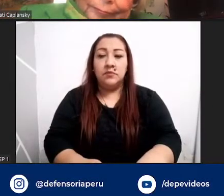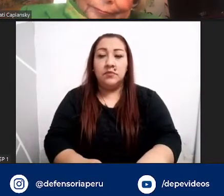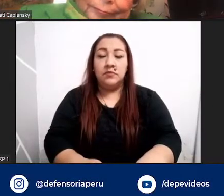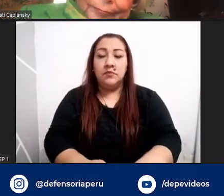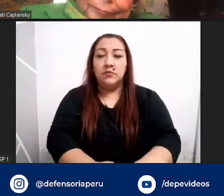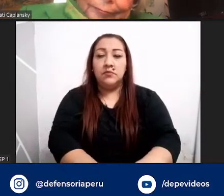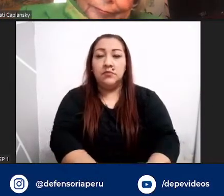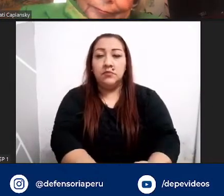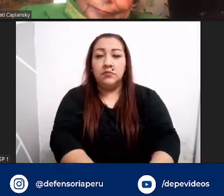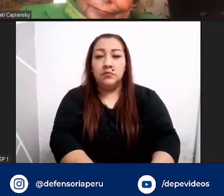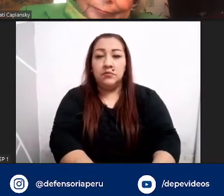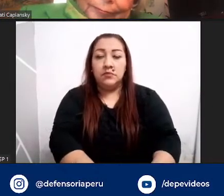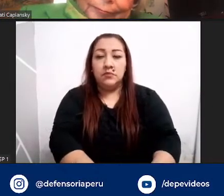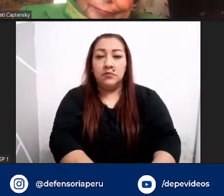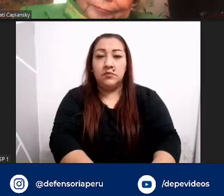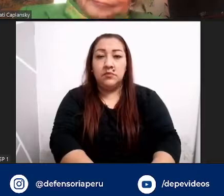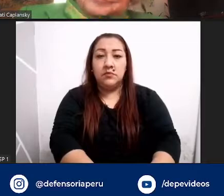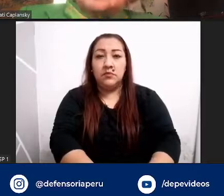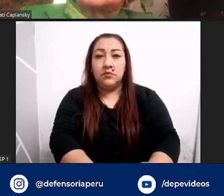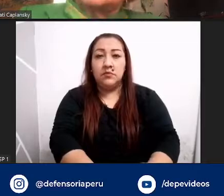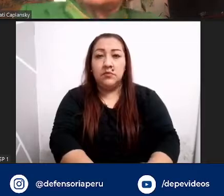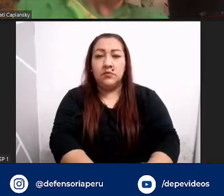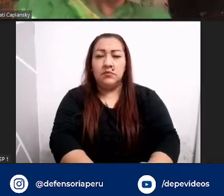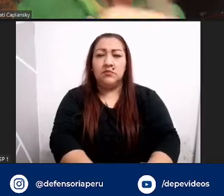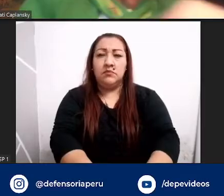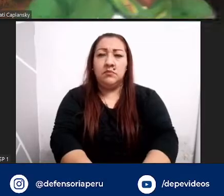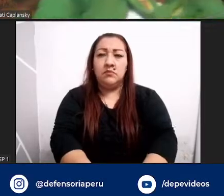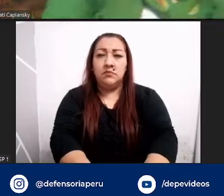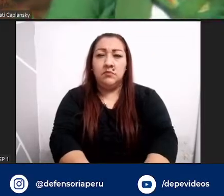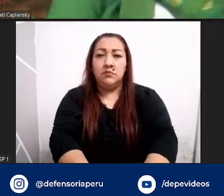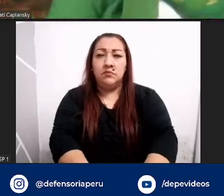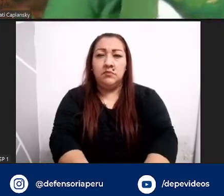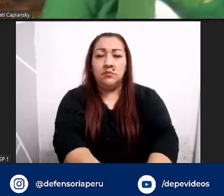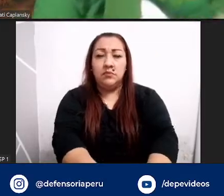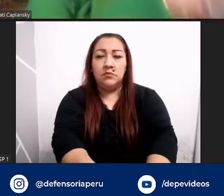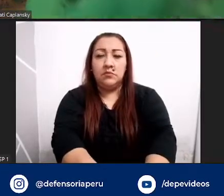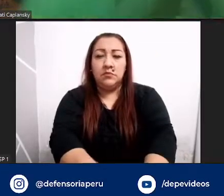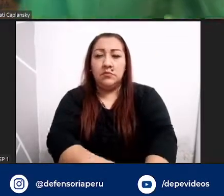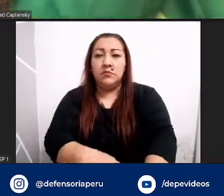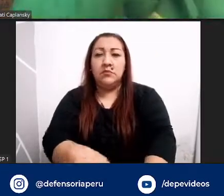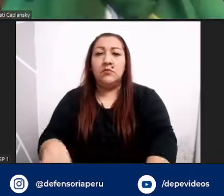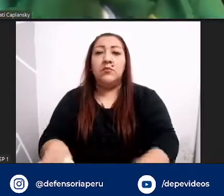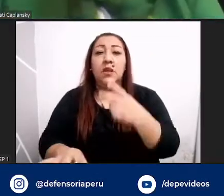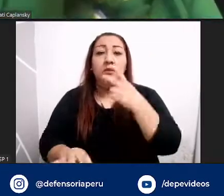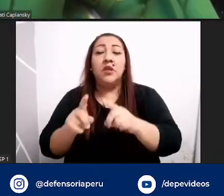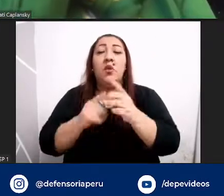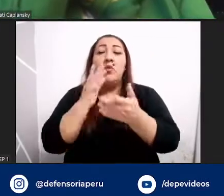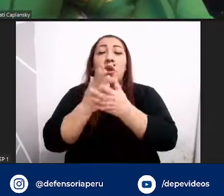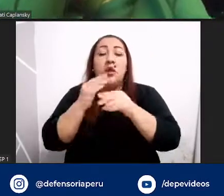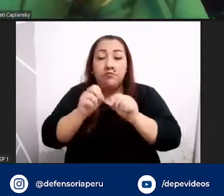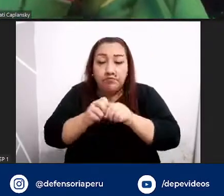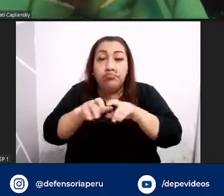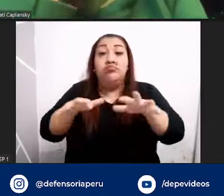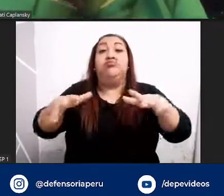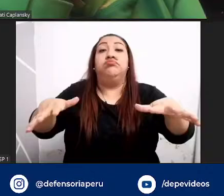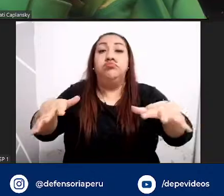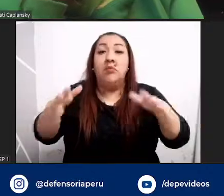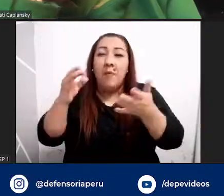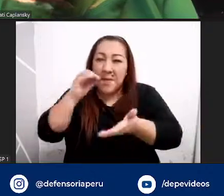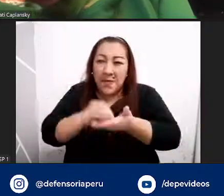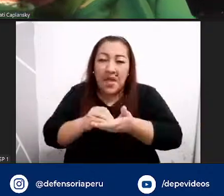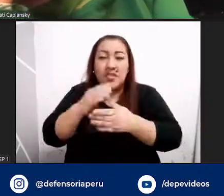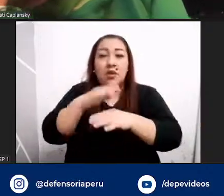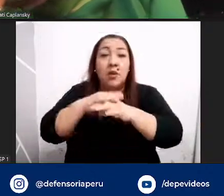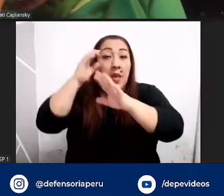Porque el otro fenómeno que hemos visto en pandemia es la expansión tremenda de la minería ilegal, del